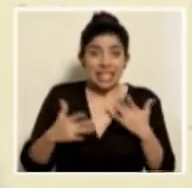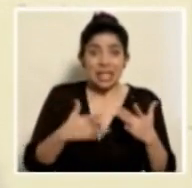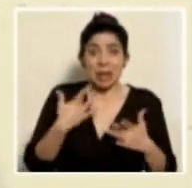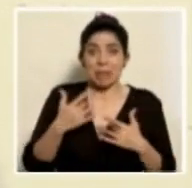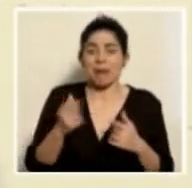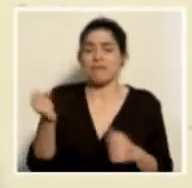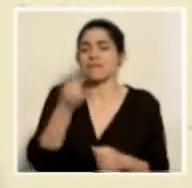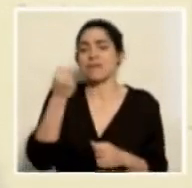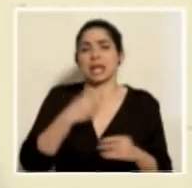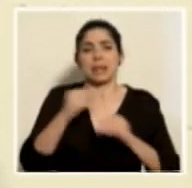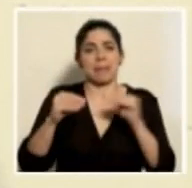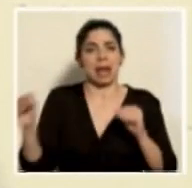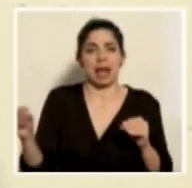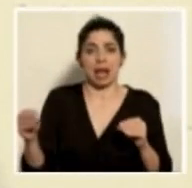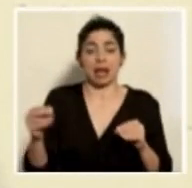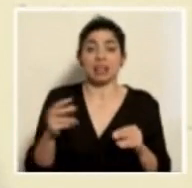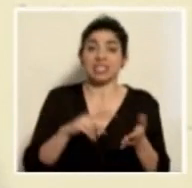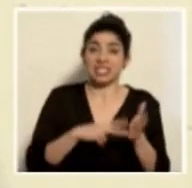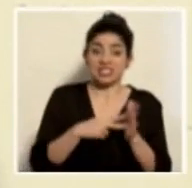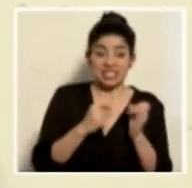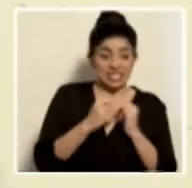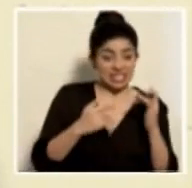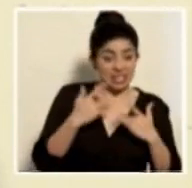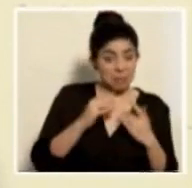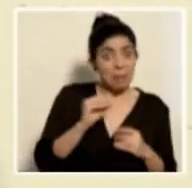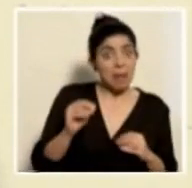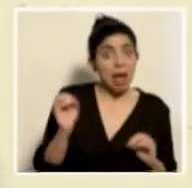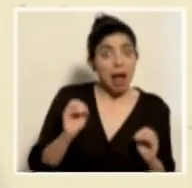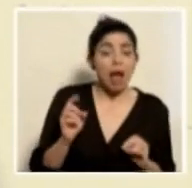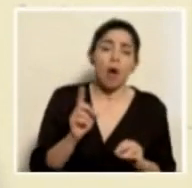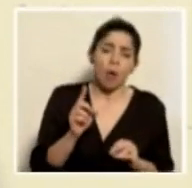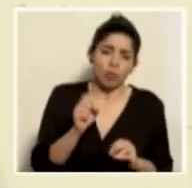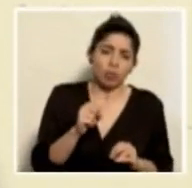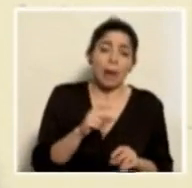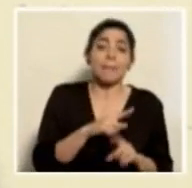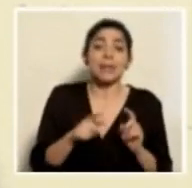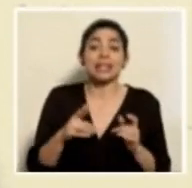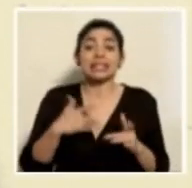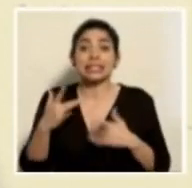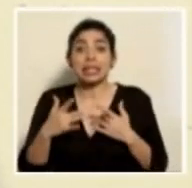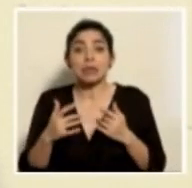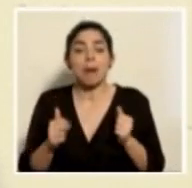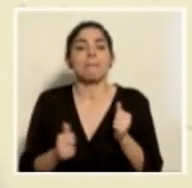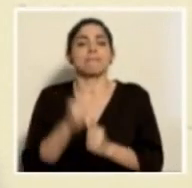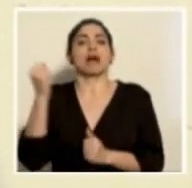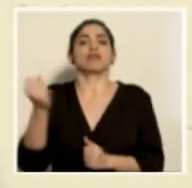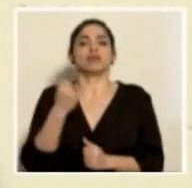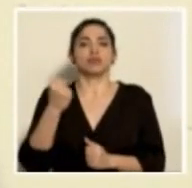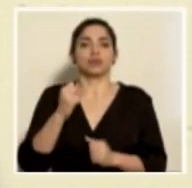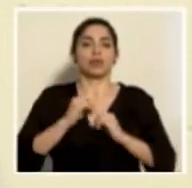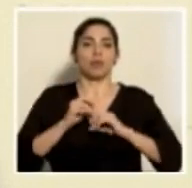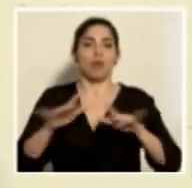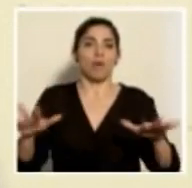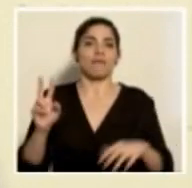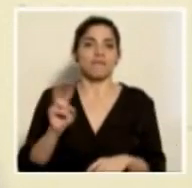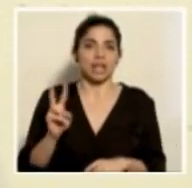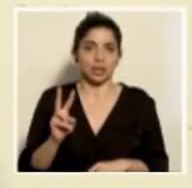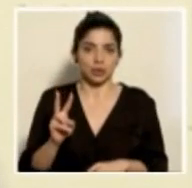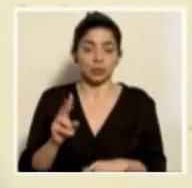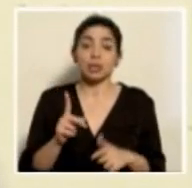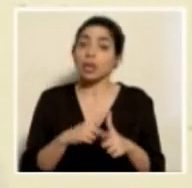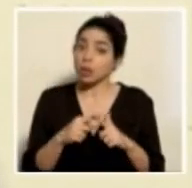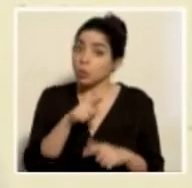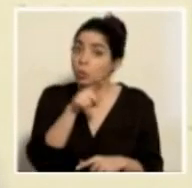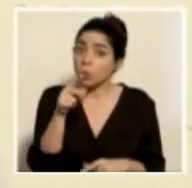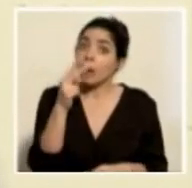transmiten la enfermedad. No estoy diciendo que los que no tienen síntomas no lo pueden transmitir, pero los que tienen síntomas son los que más hacen esta difusión del virus. Así que